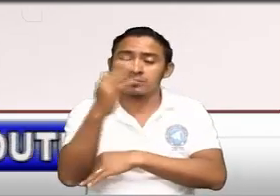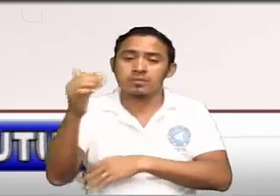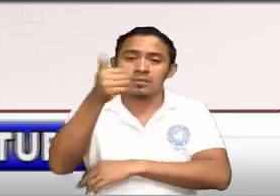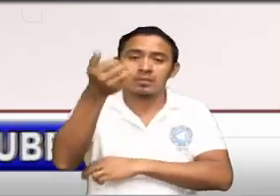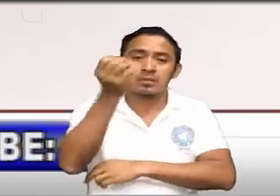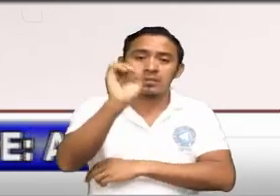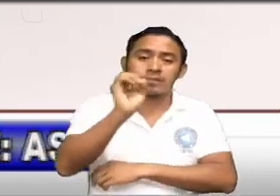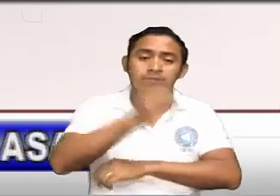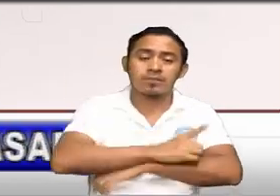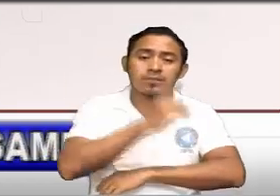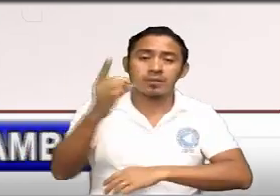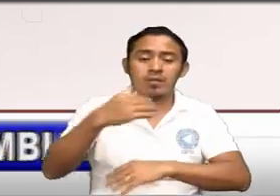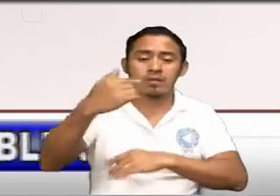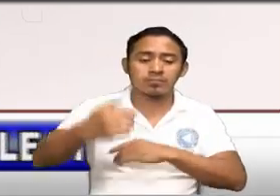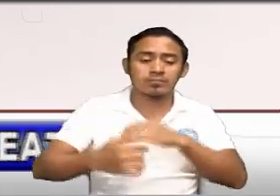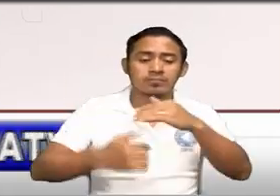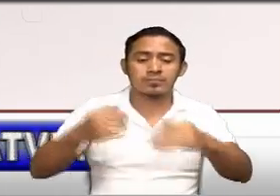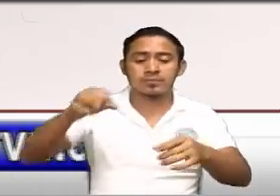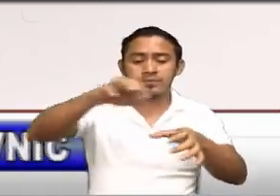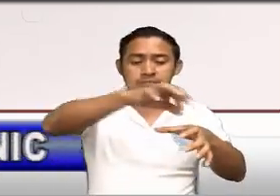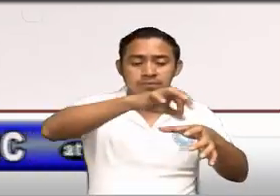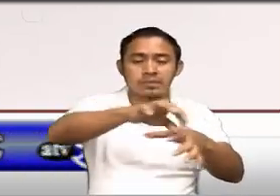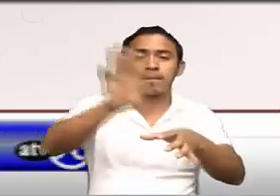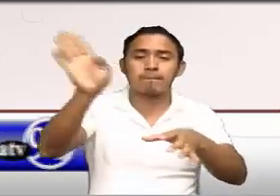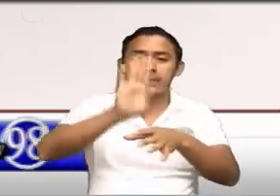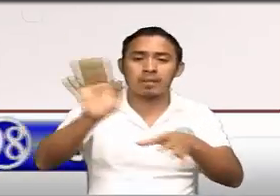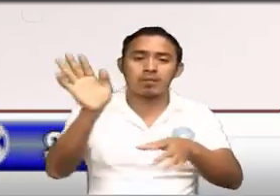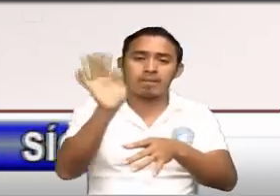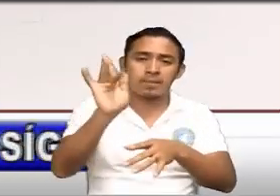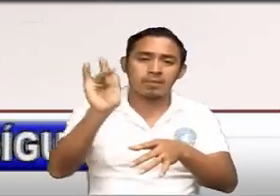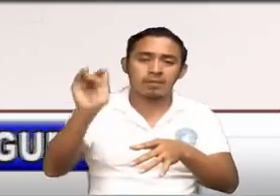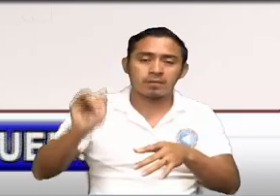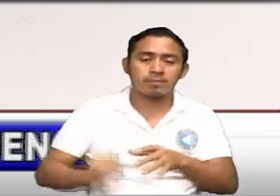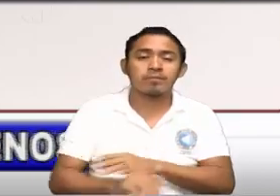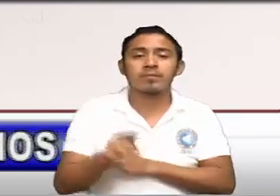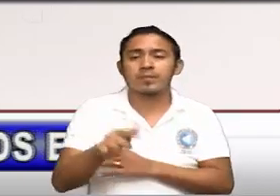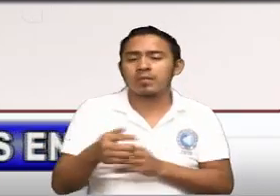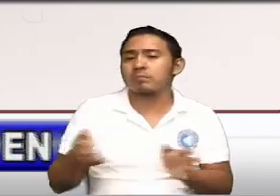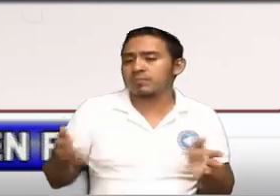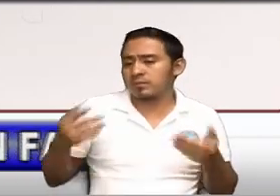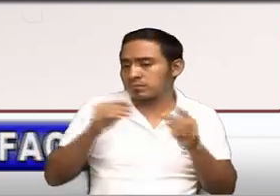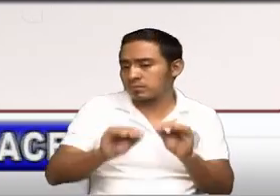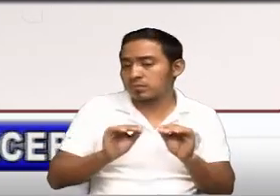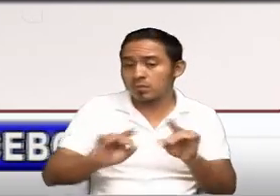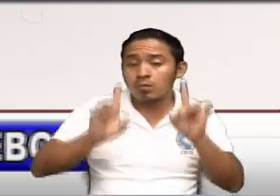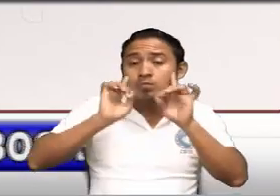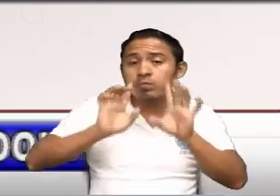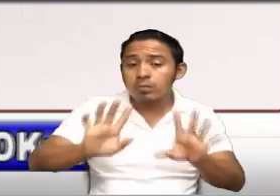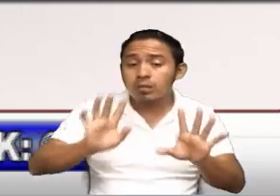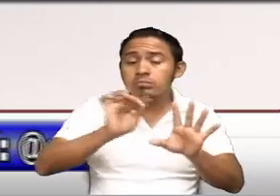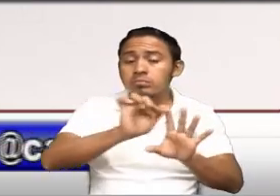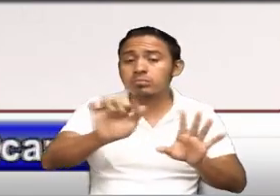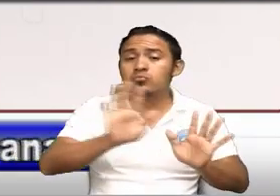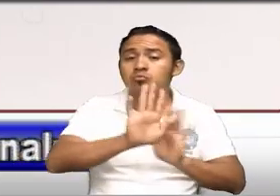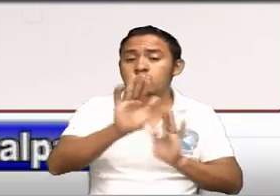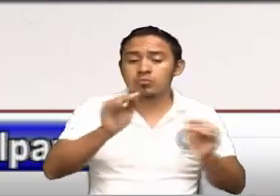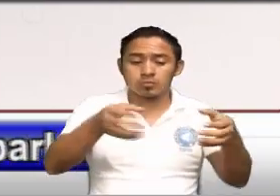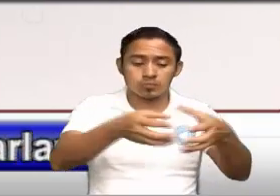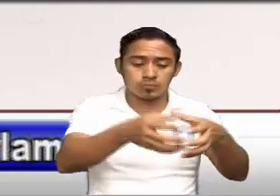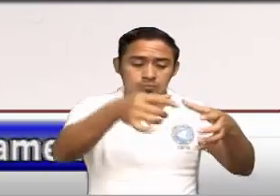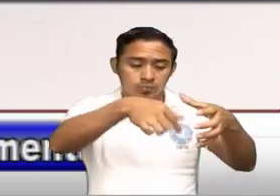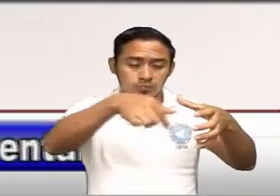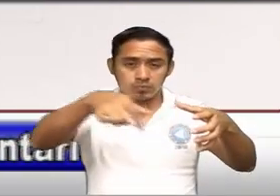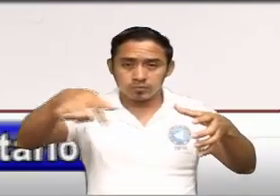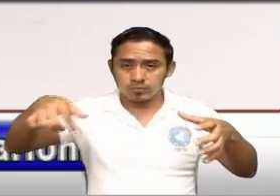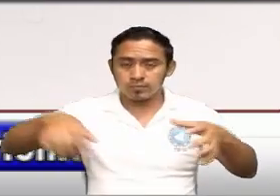los hogares nicaragüenses, informando a la población de cómo cuidar este producto en sus depósitos